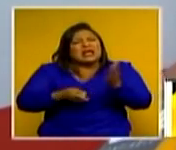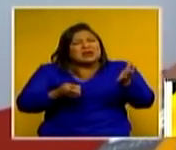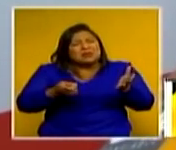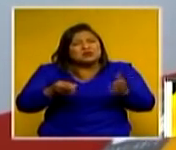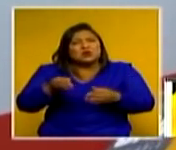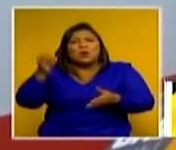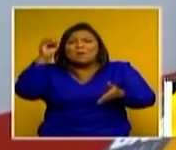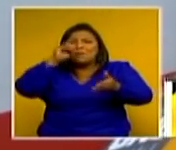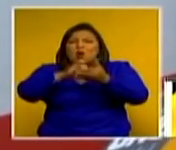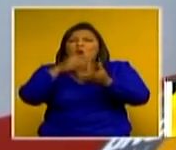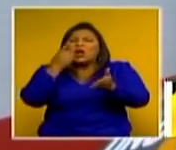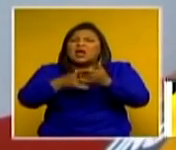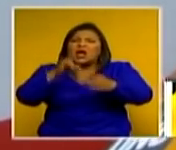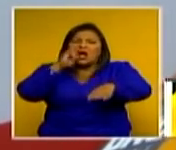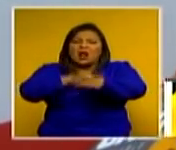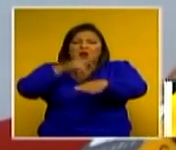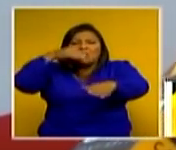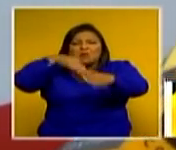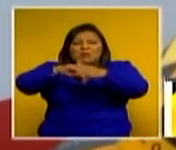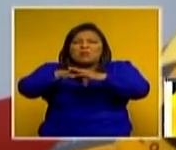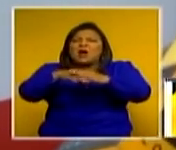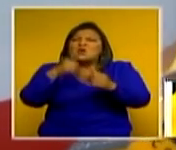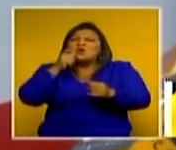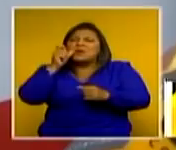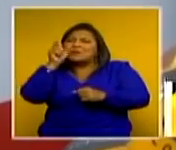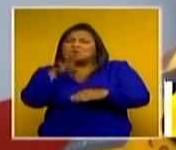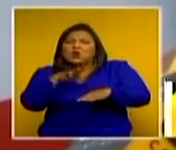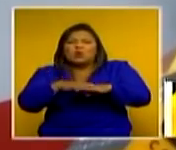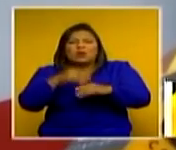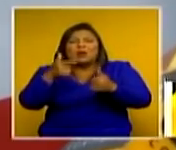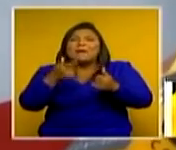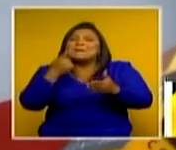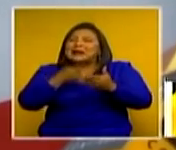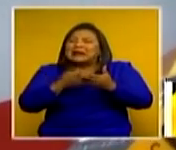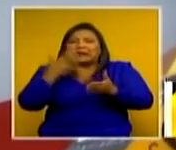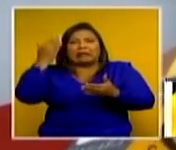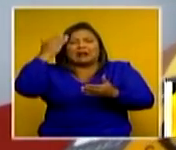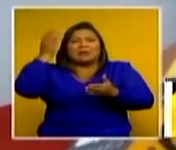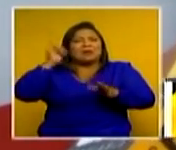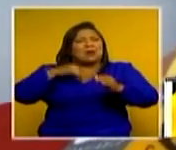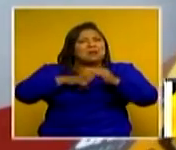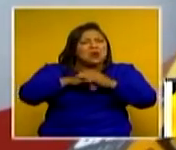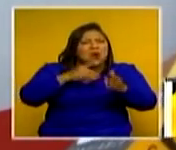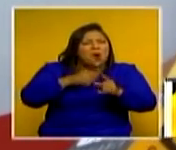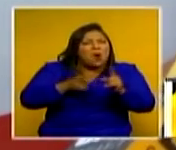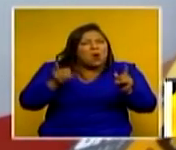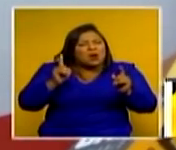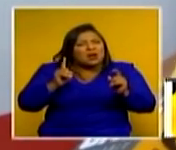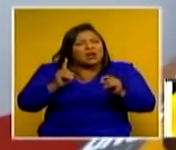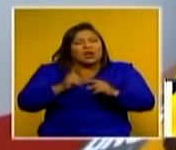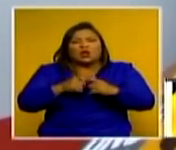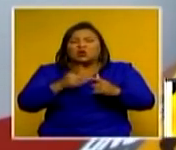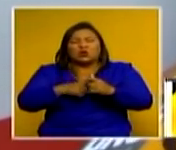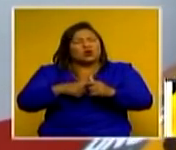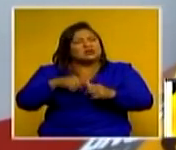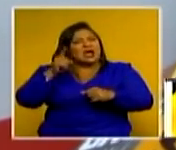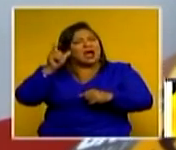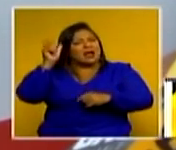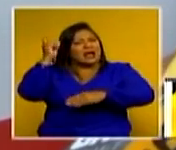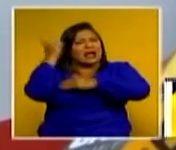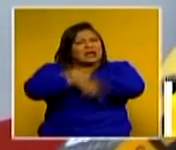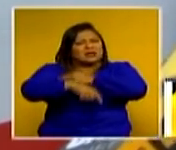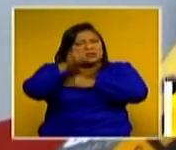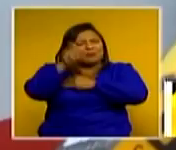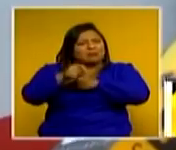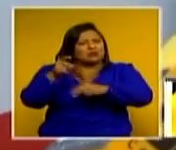drogas les han metido al baño y las han tragado con qué finalidad para violarlas porque estos y a esos chicos hay que darle una pena máxima porque igual